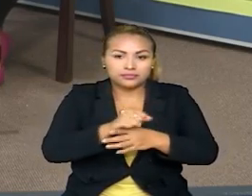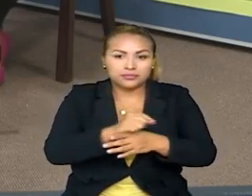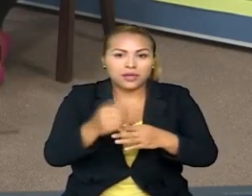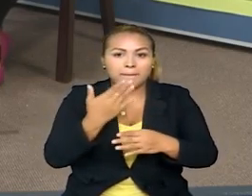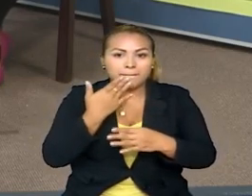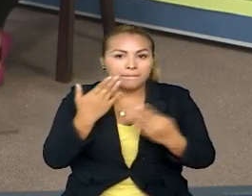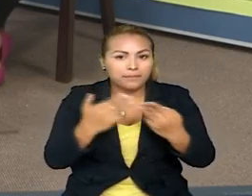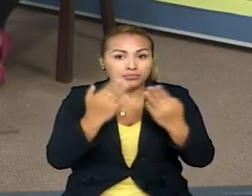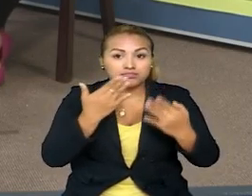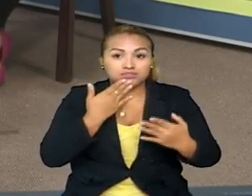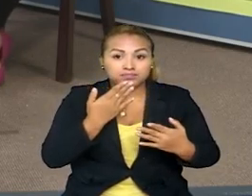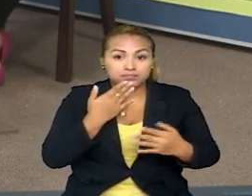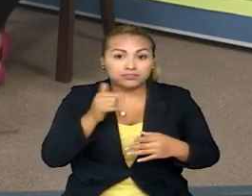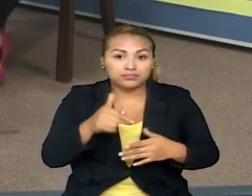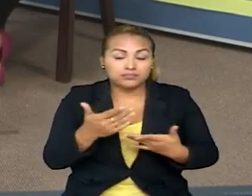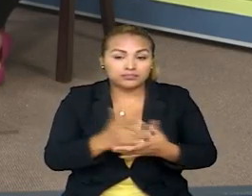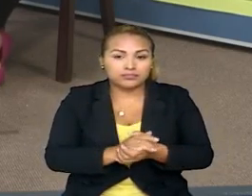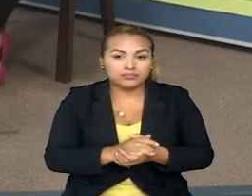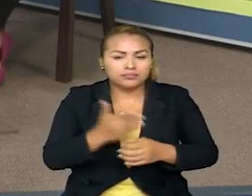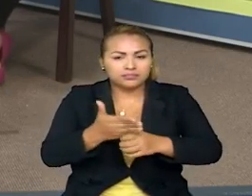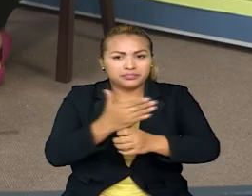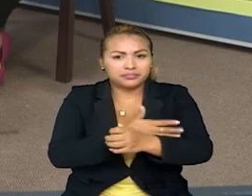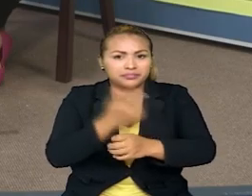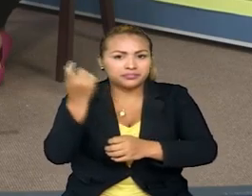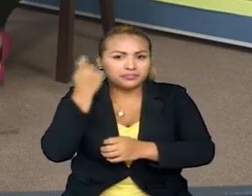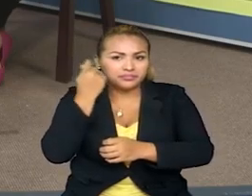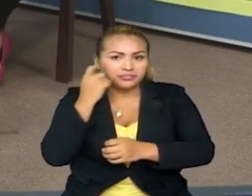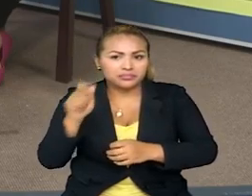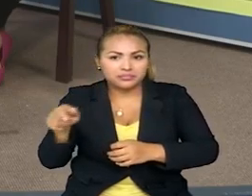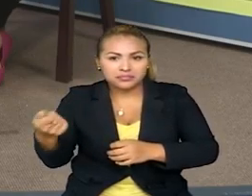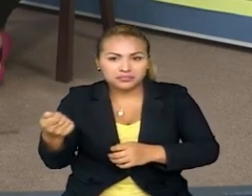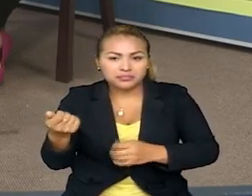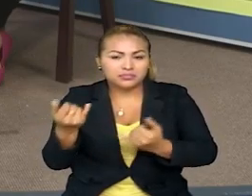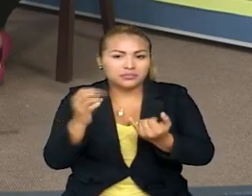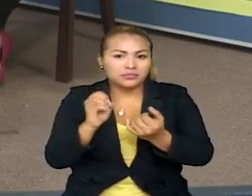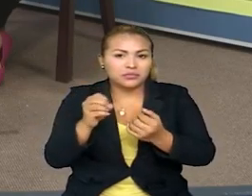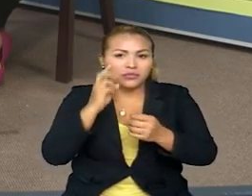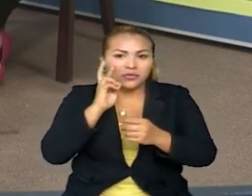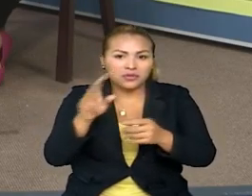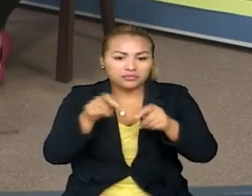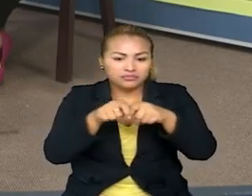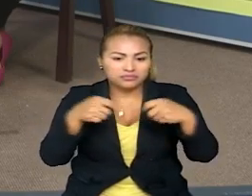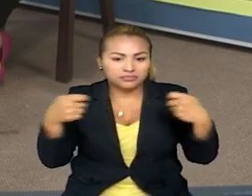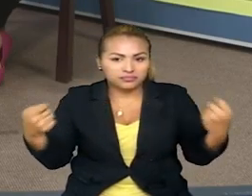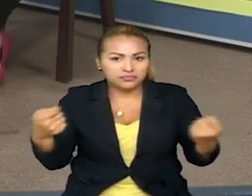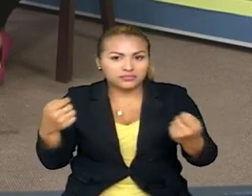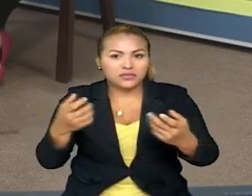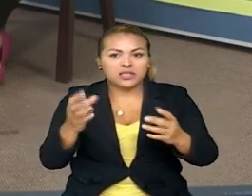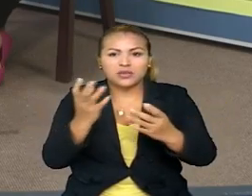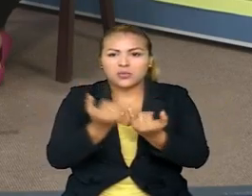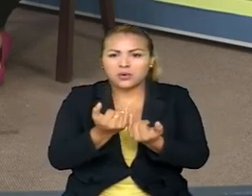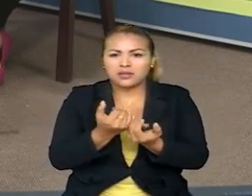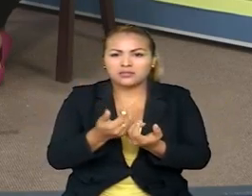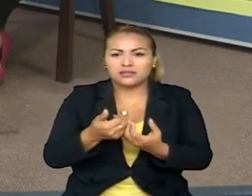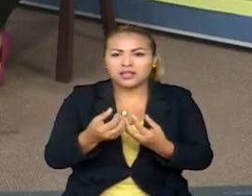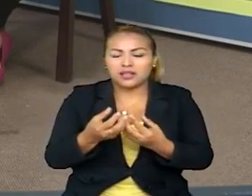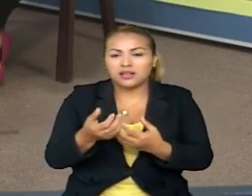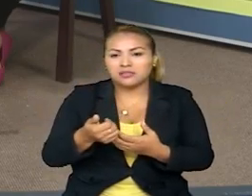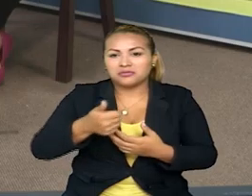completamente escuchamos en la radio la televisión vemos en el periódico leemos de que el tomar